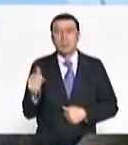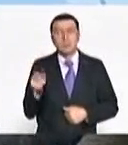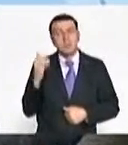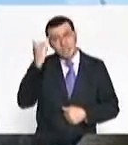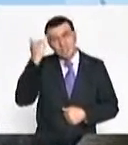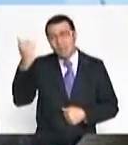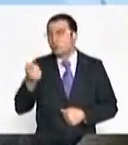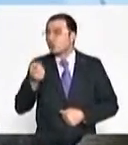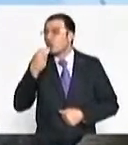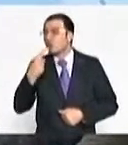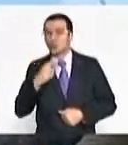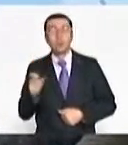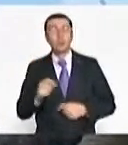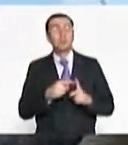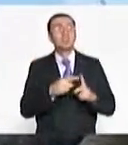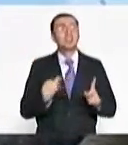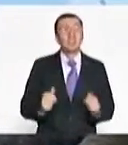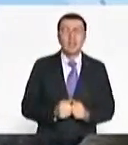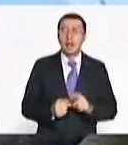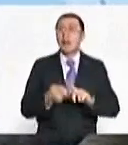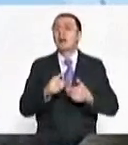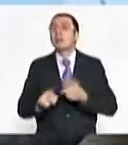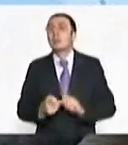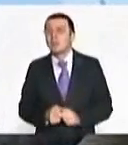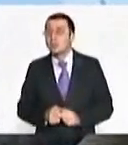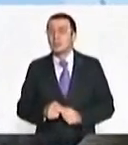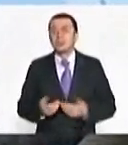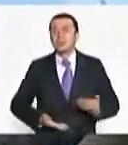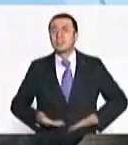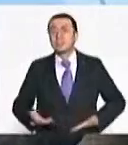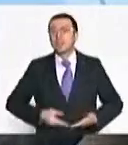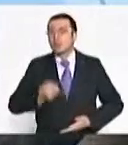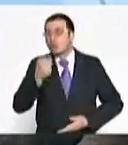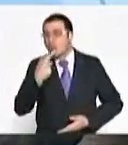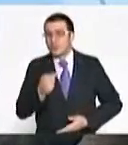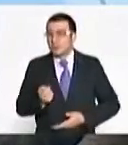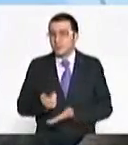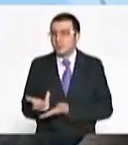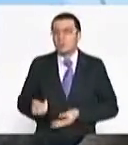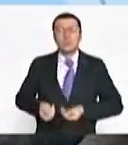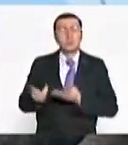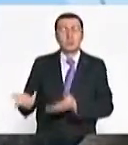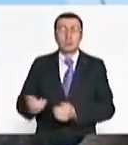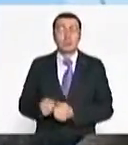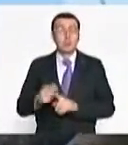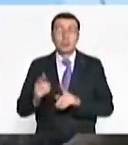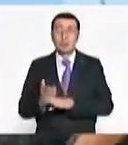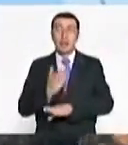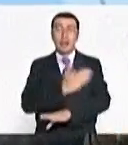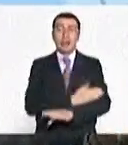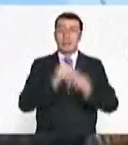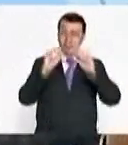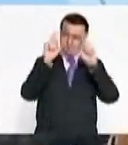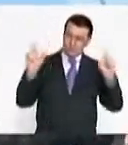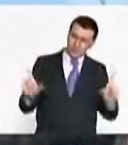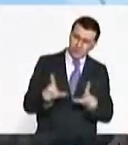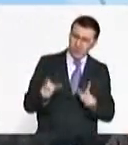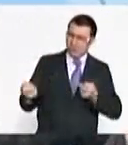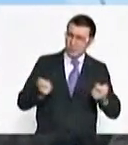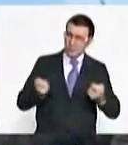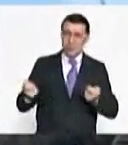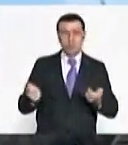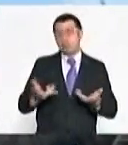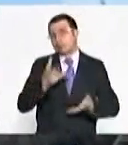la tía, el vecino, el amigo, en la farmacia, en la tienda, en tantas partes, sin un diagnóstico. La enfermedad es difícil, la enfermedad